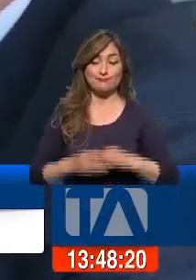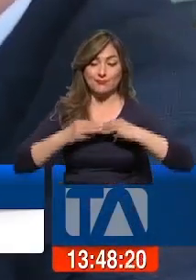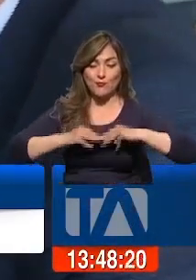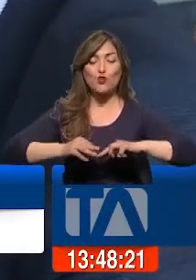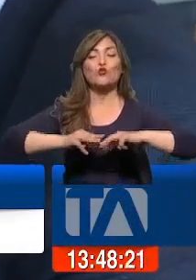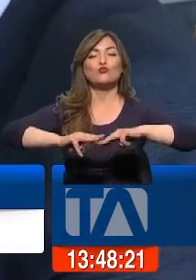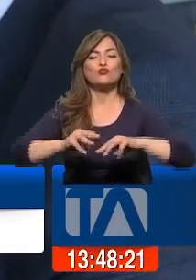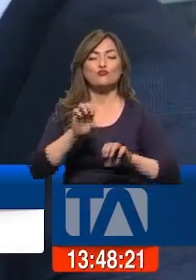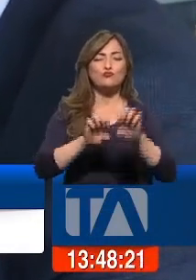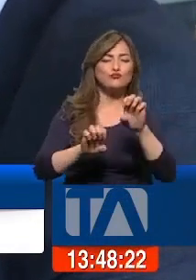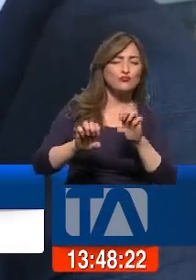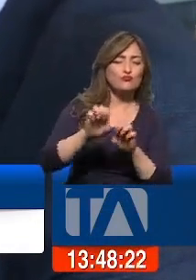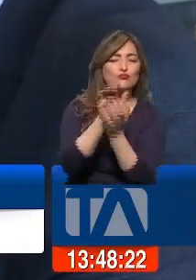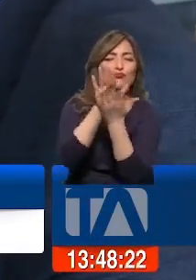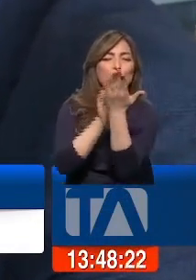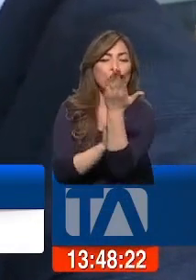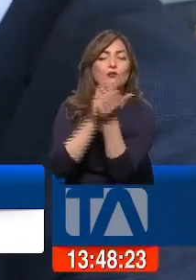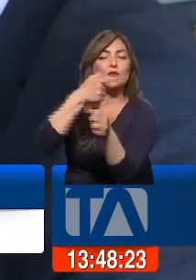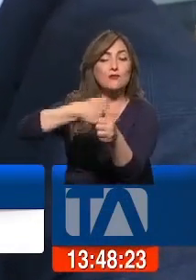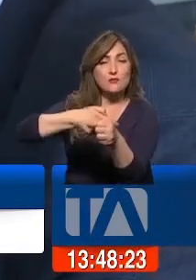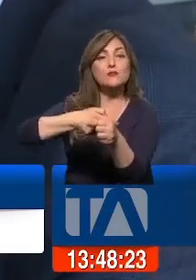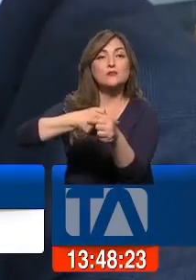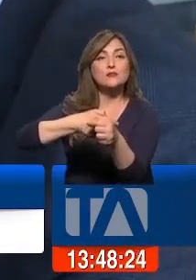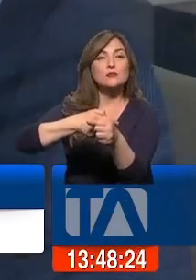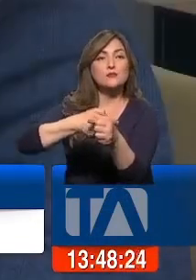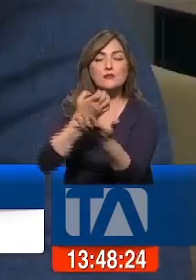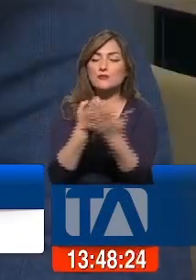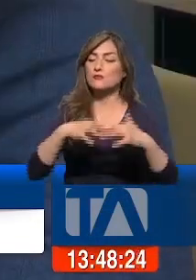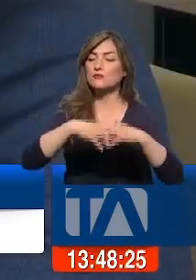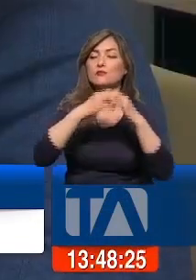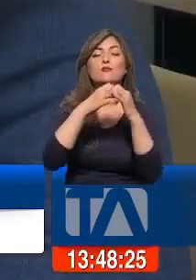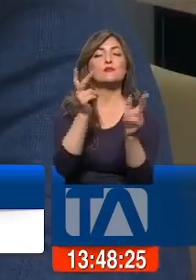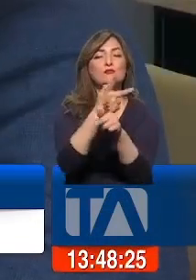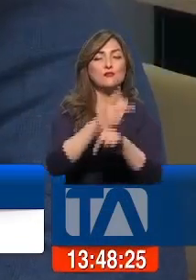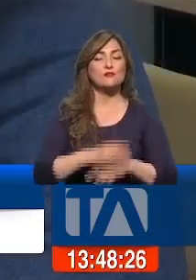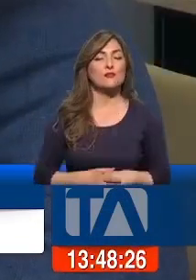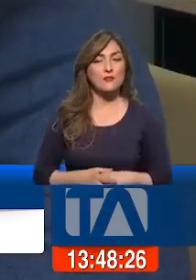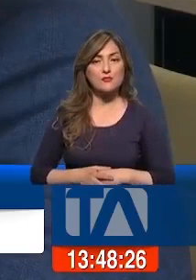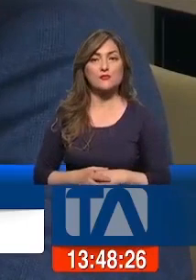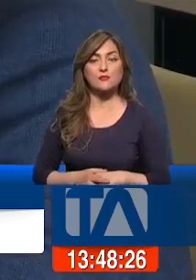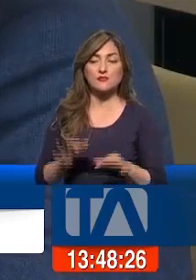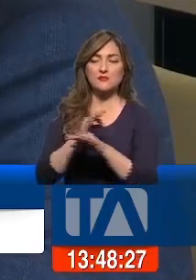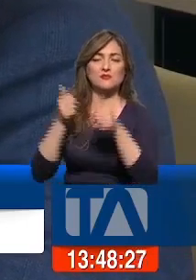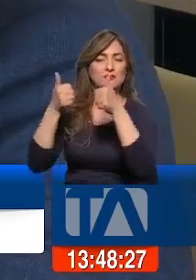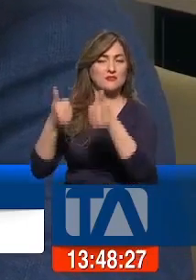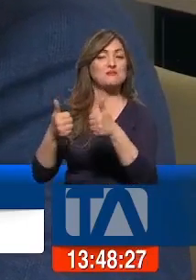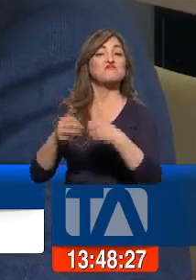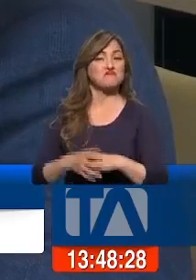en identificar proyectos específicos para reactivación productiva. Y funcionó muy bien para estos sectores que les voy a